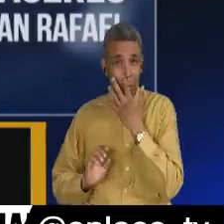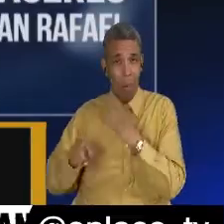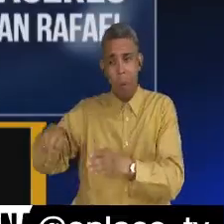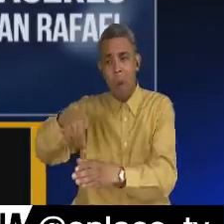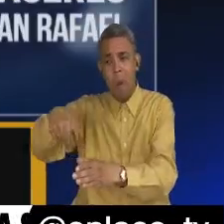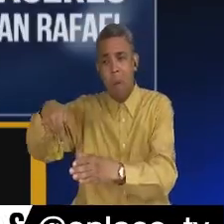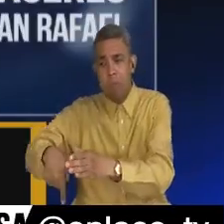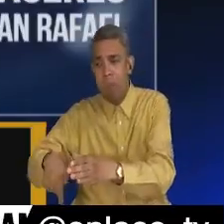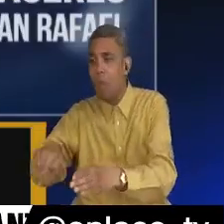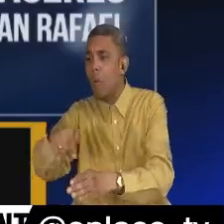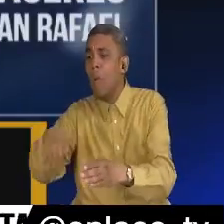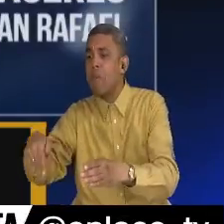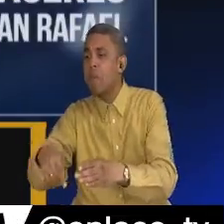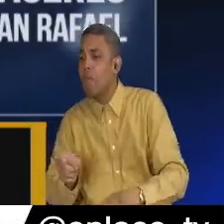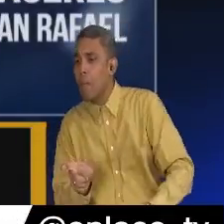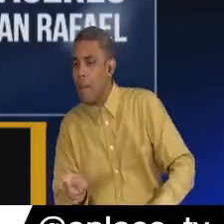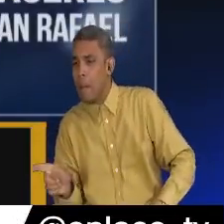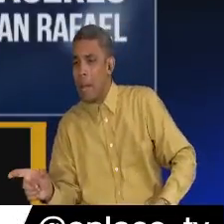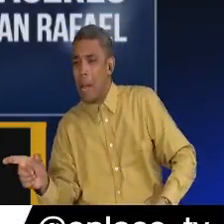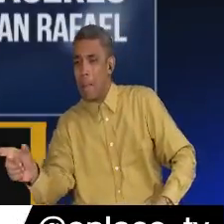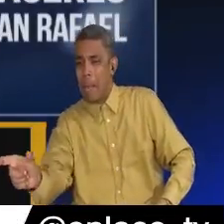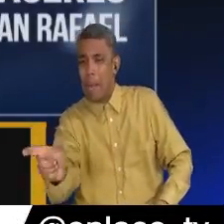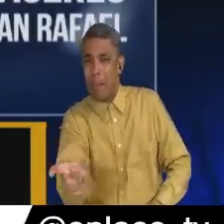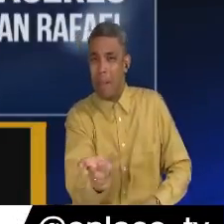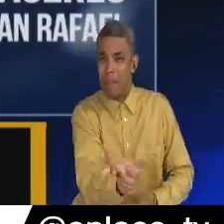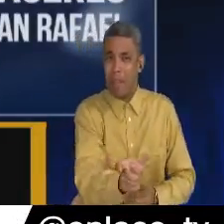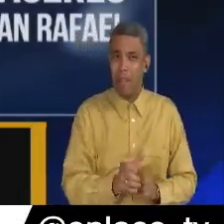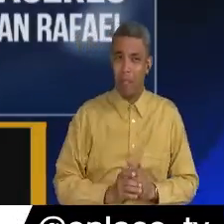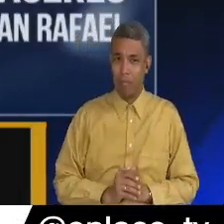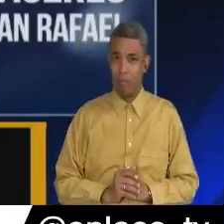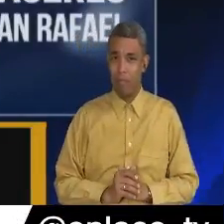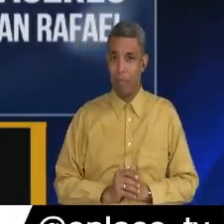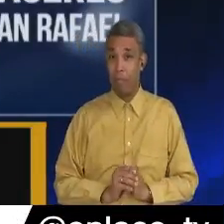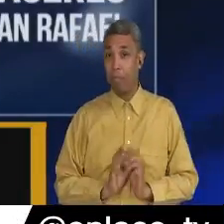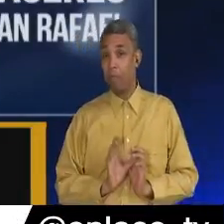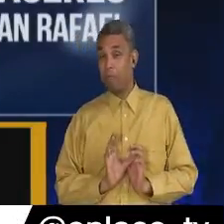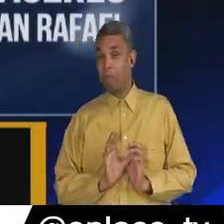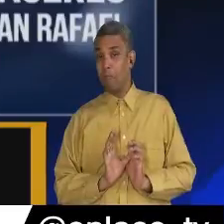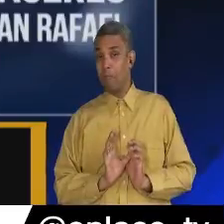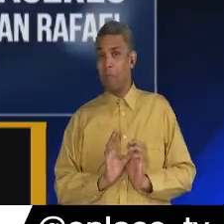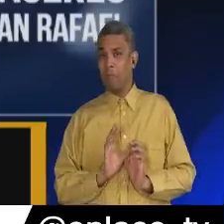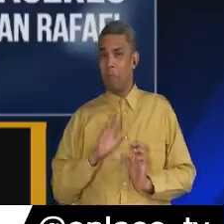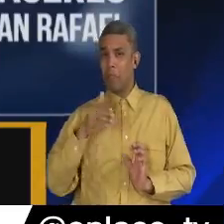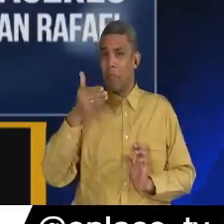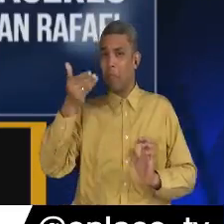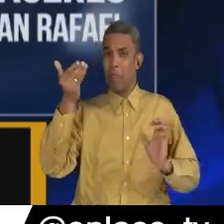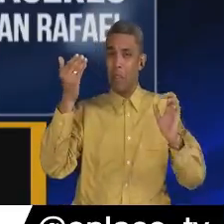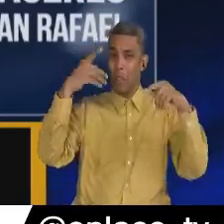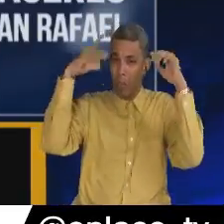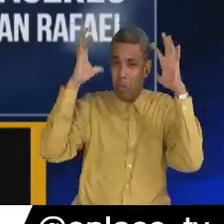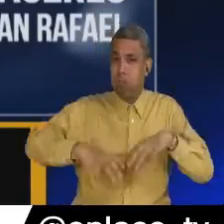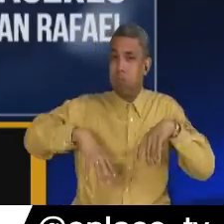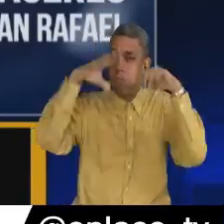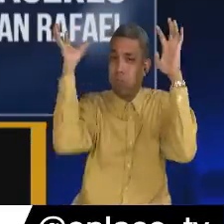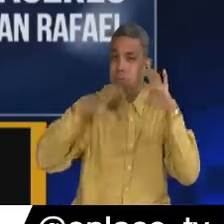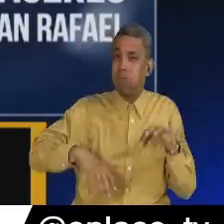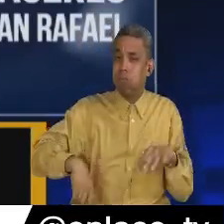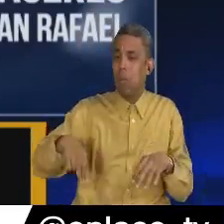Entonces, en momentos así, pues, queda como una trampa ahí, como una